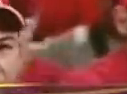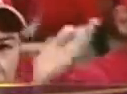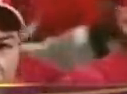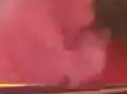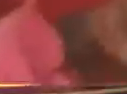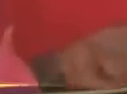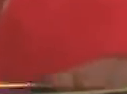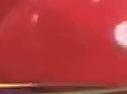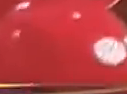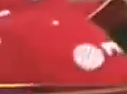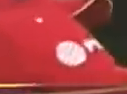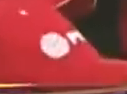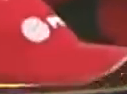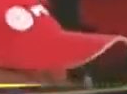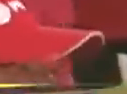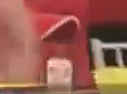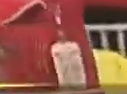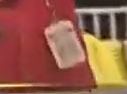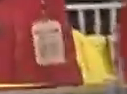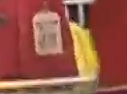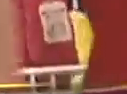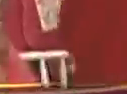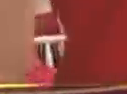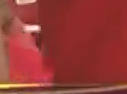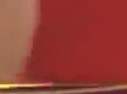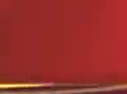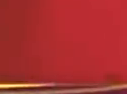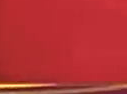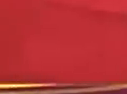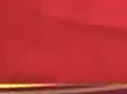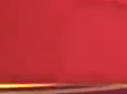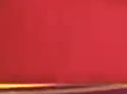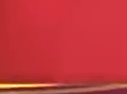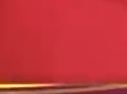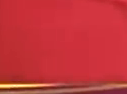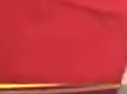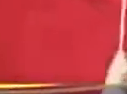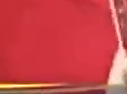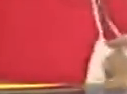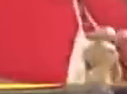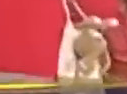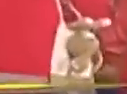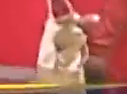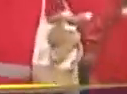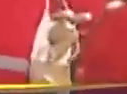petrolera. Y lo demostramos hace 20 años, señor presidente.